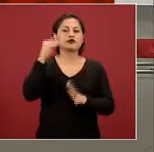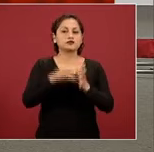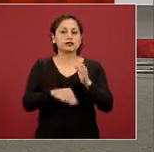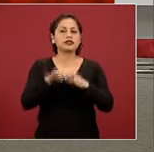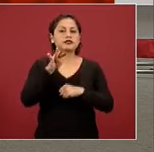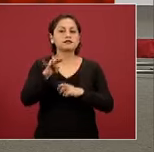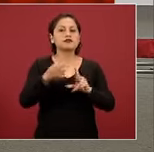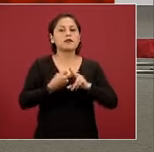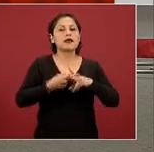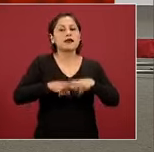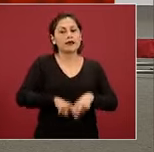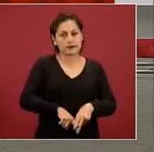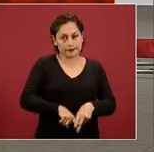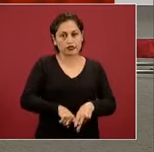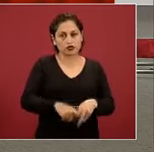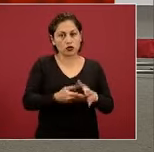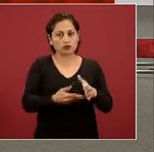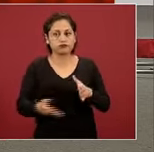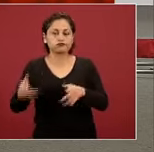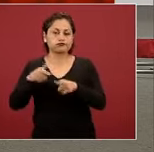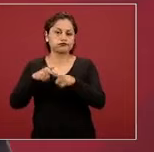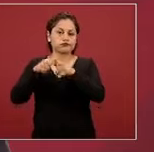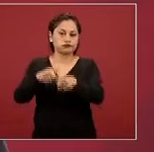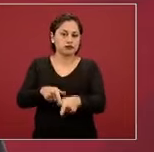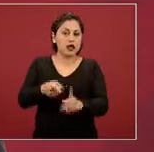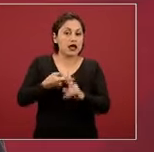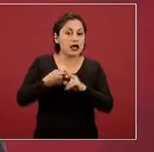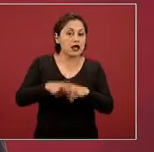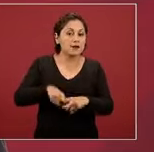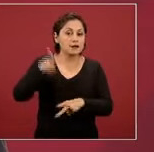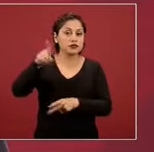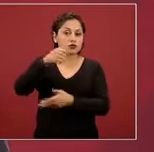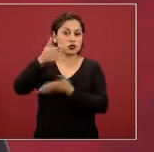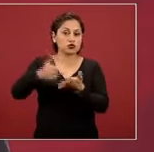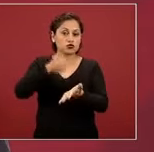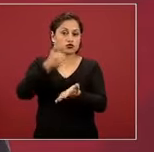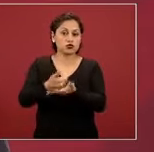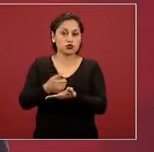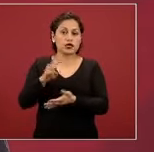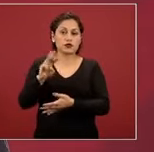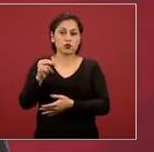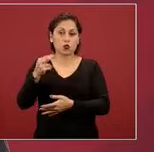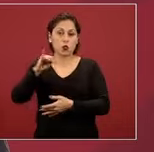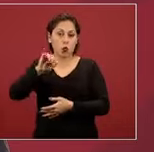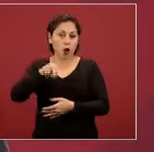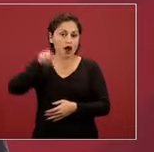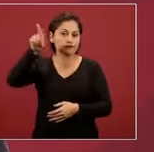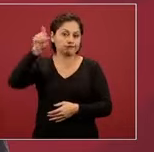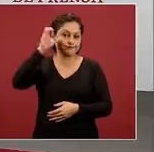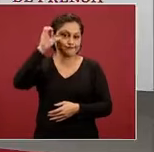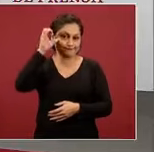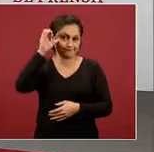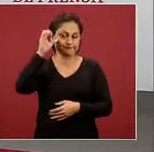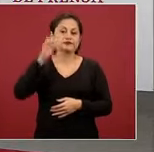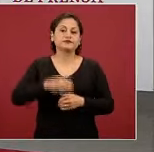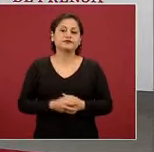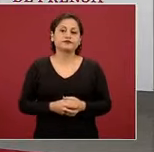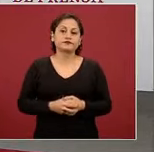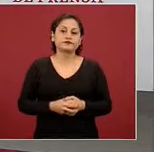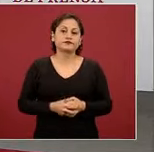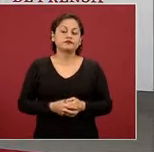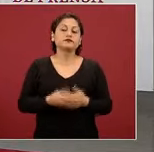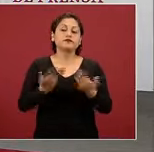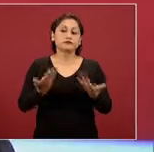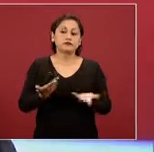el inicio de 2020 en Wuhan, China, pero además es una enfermedad para la que todavía, aún